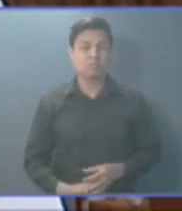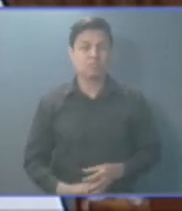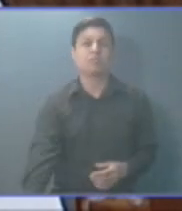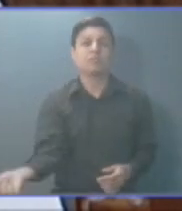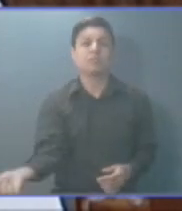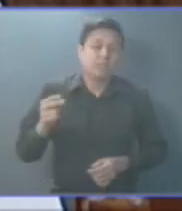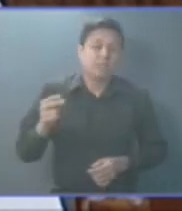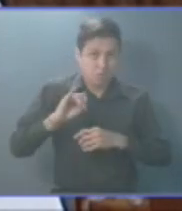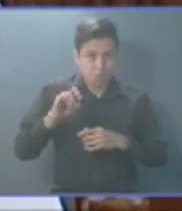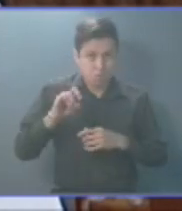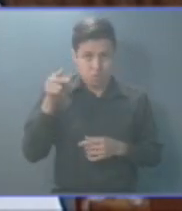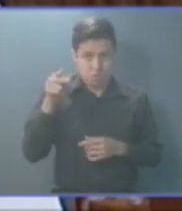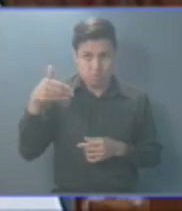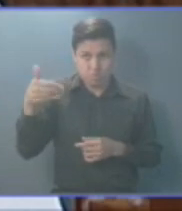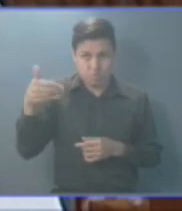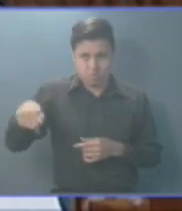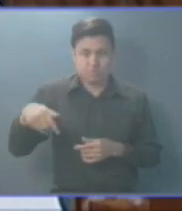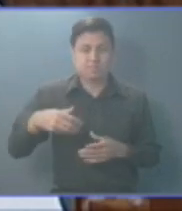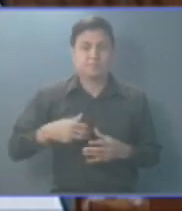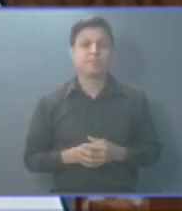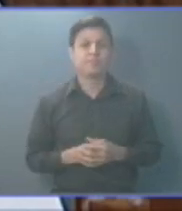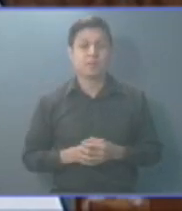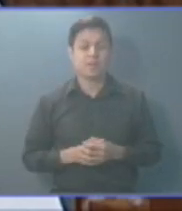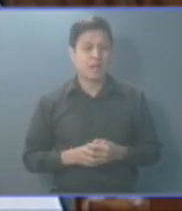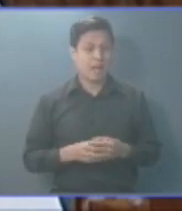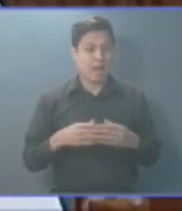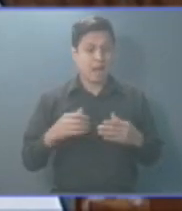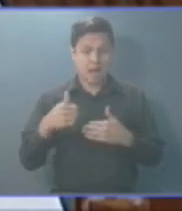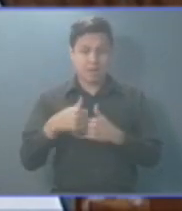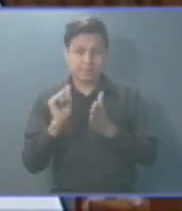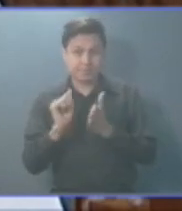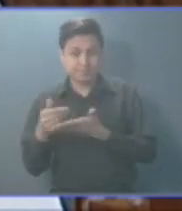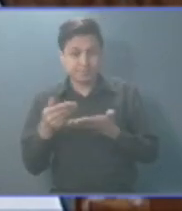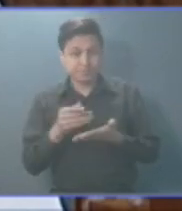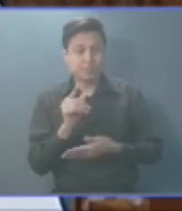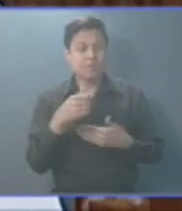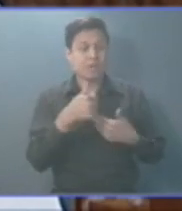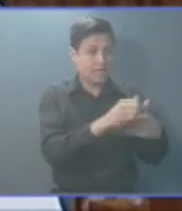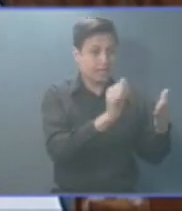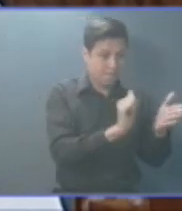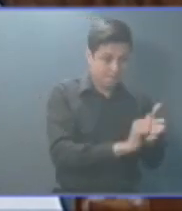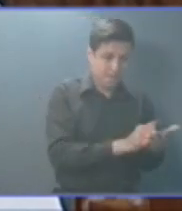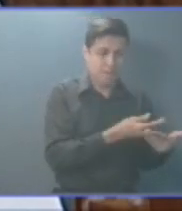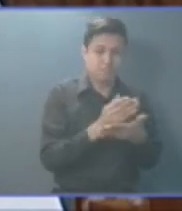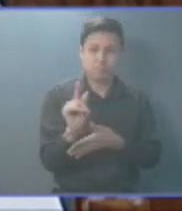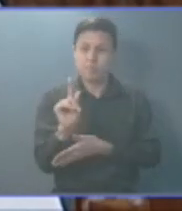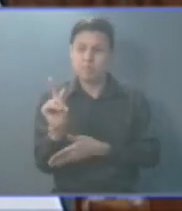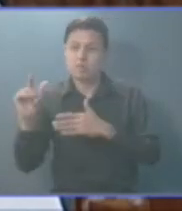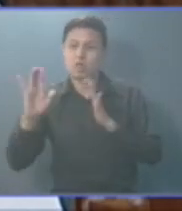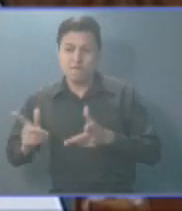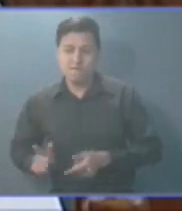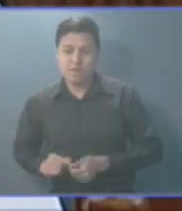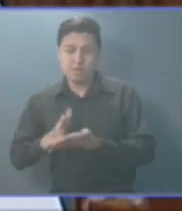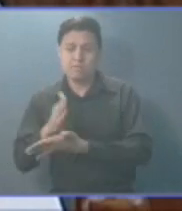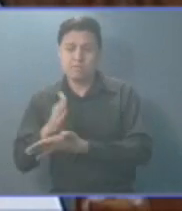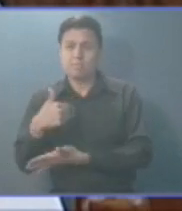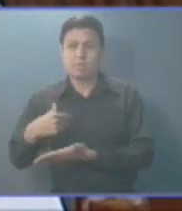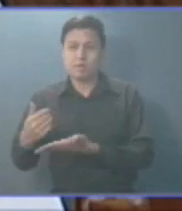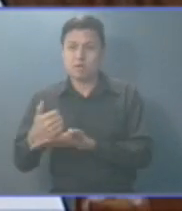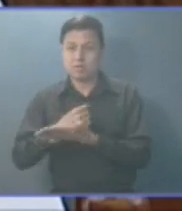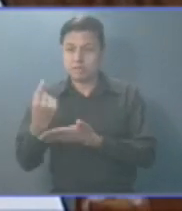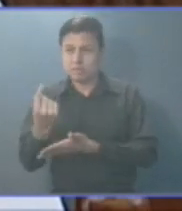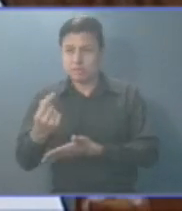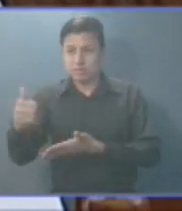del mismo año, se autorizó al órgano ejecutivo en el ramo de Hacienda para que por medio de su